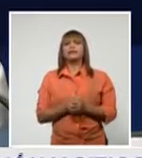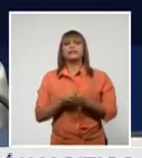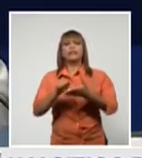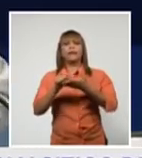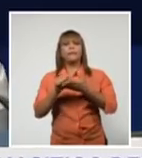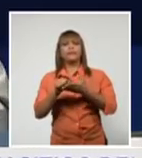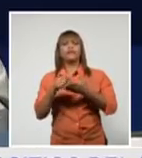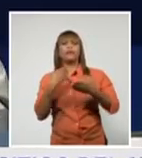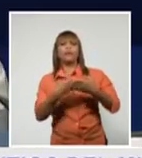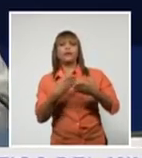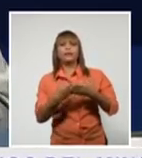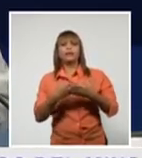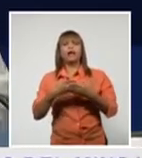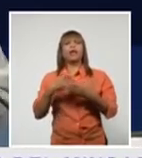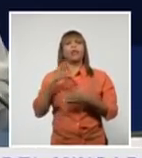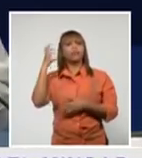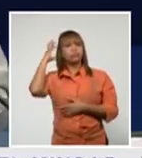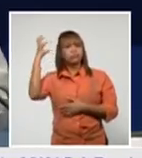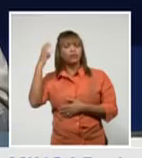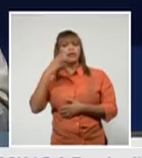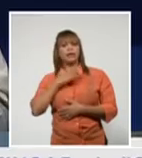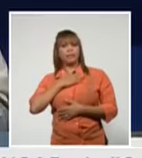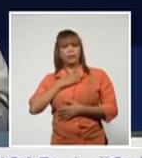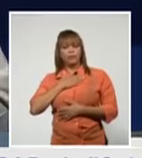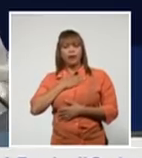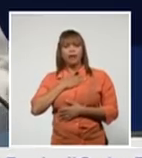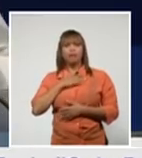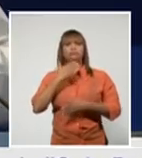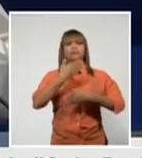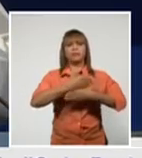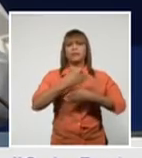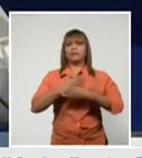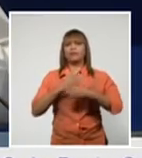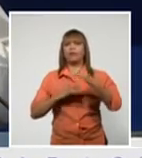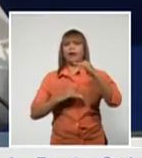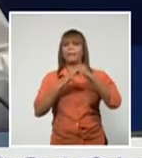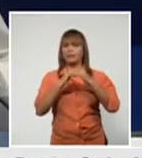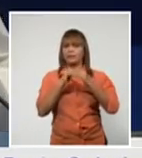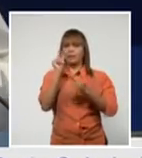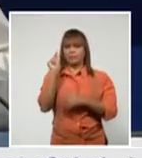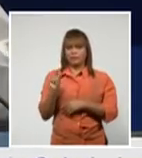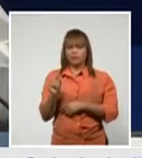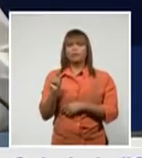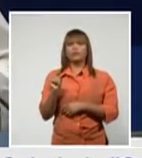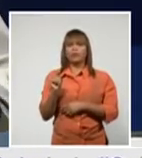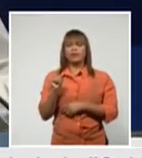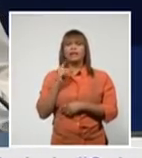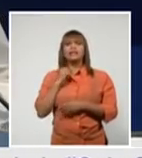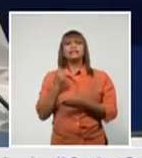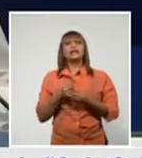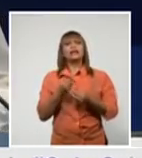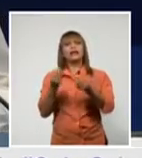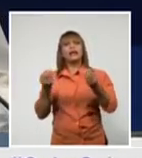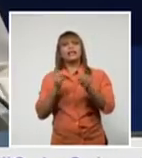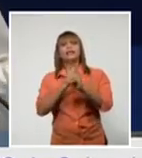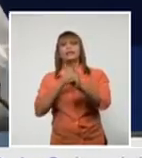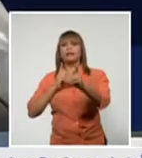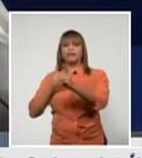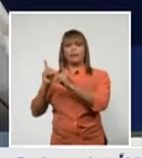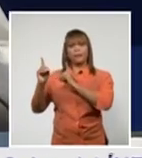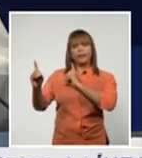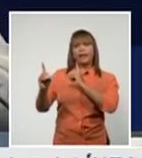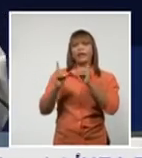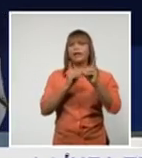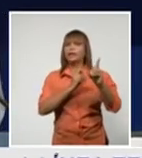y privados con limitaciones de capacidad, donde se garantiza el distanciamiento